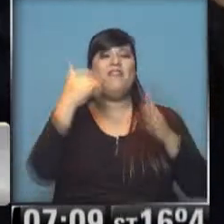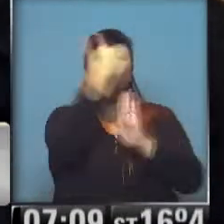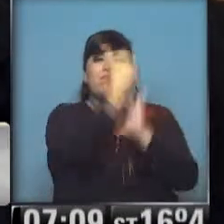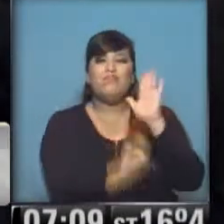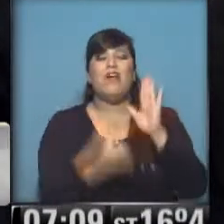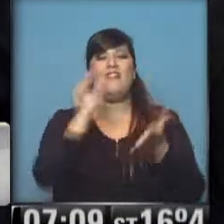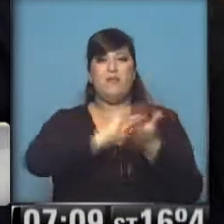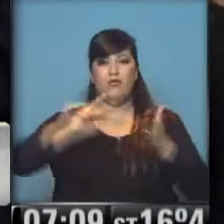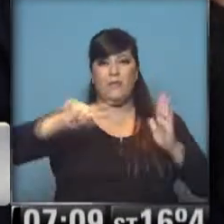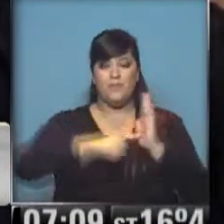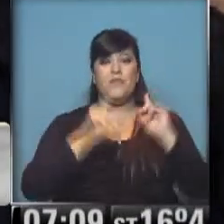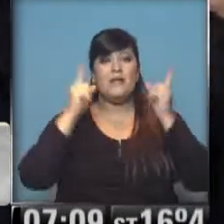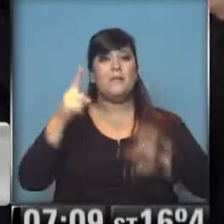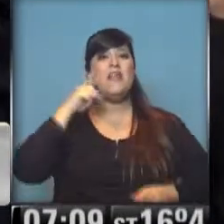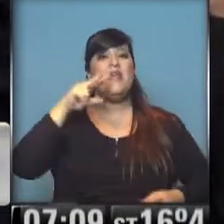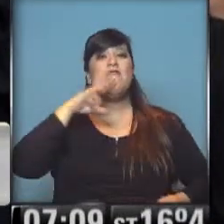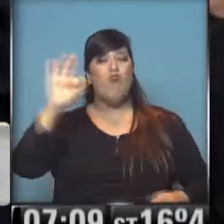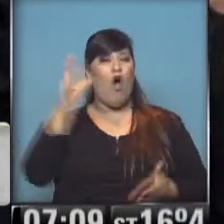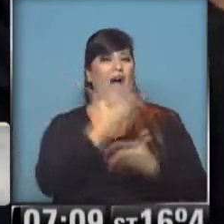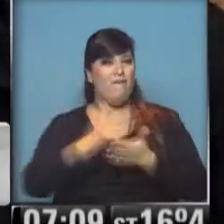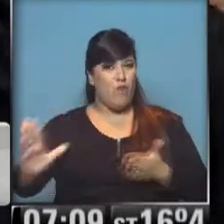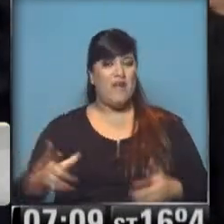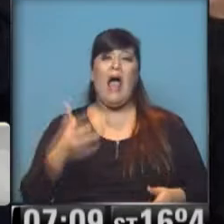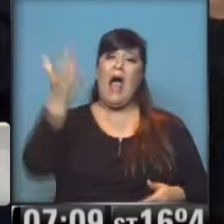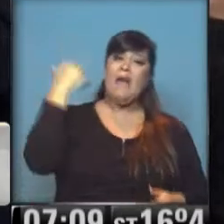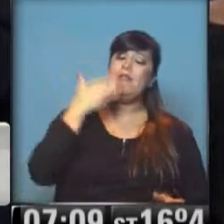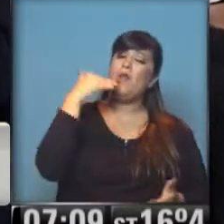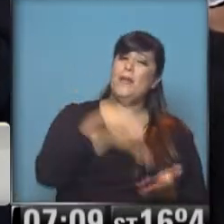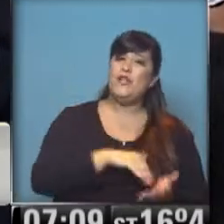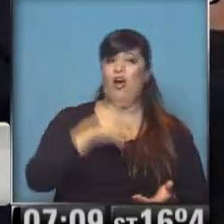legisladores. Pero Ivo Cucharida también quedó afuera. Nada, él había prometido sorpresa. No la hubo. No la hubo.